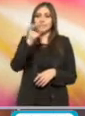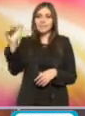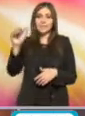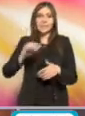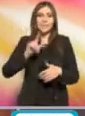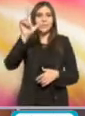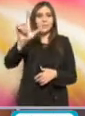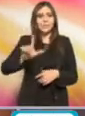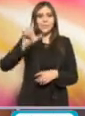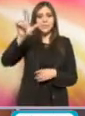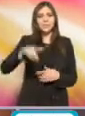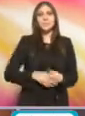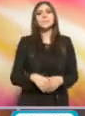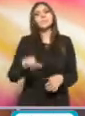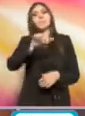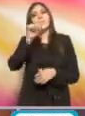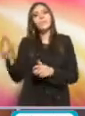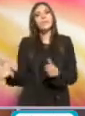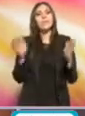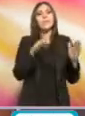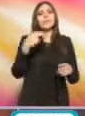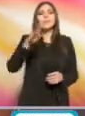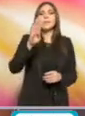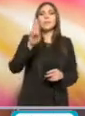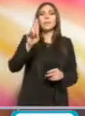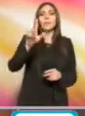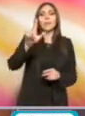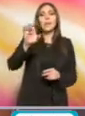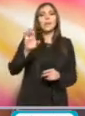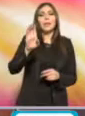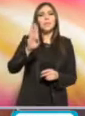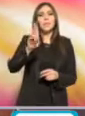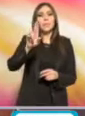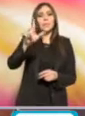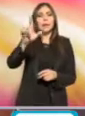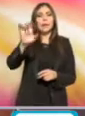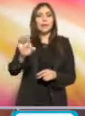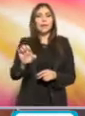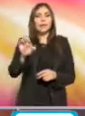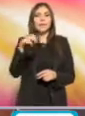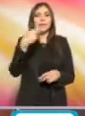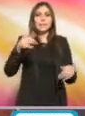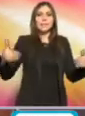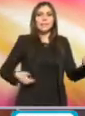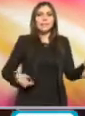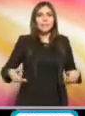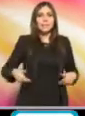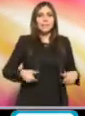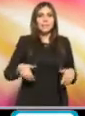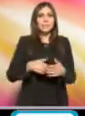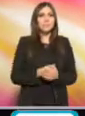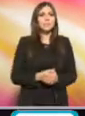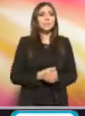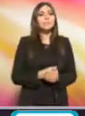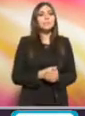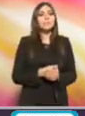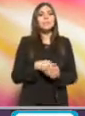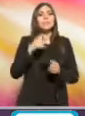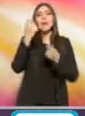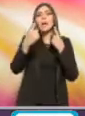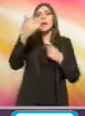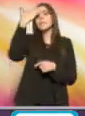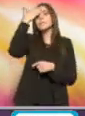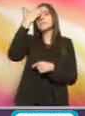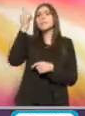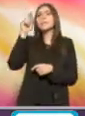tenemos Bule Bule. Ahora sí. Eso Ahora me sí. gusta. Bule Bule, los que la edad de ustedes pues nunca supieron del rock and